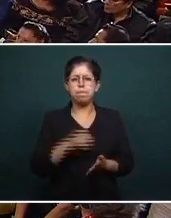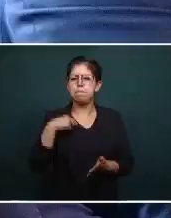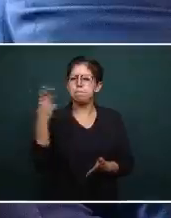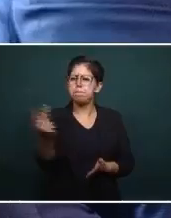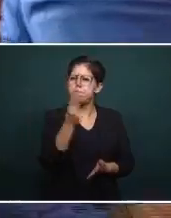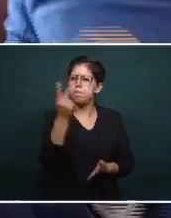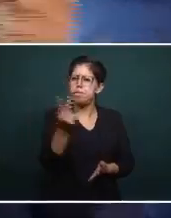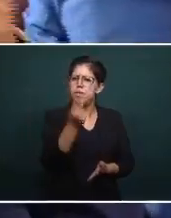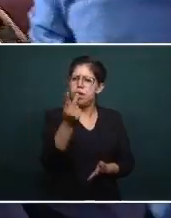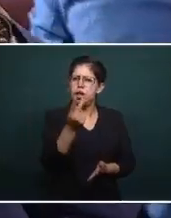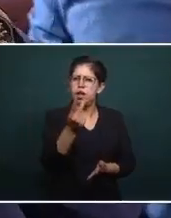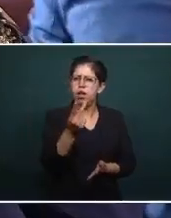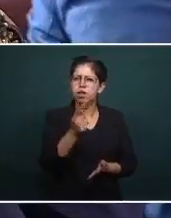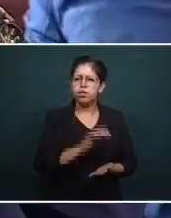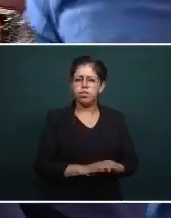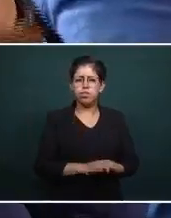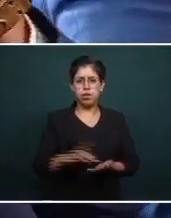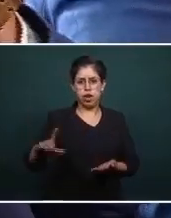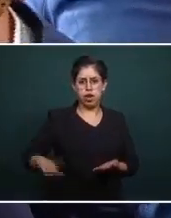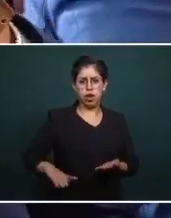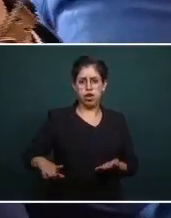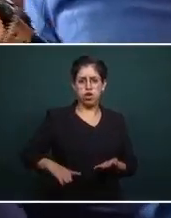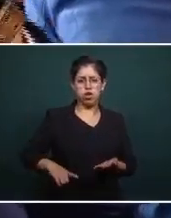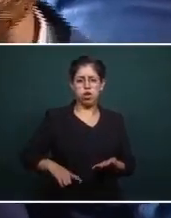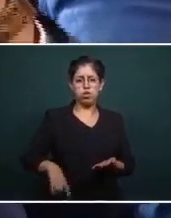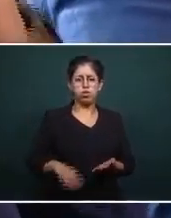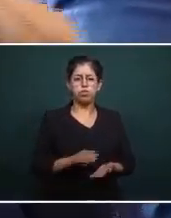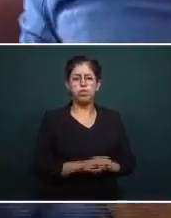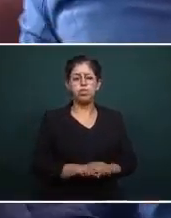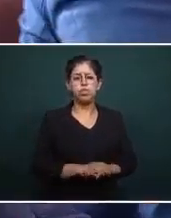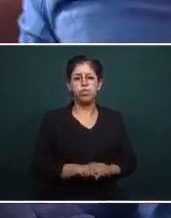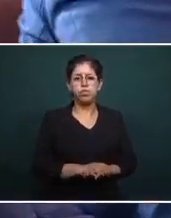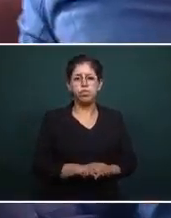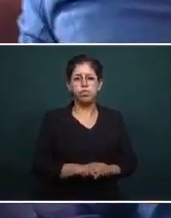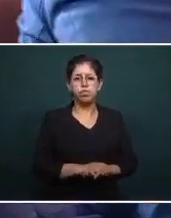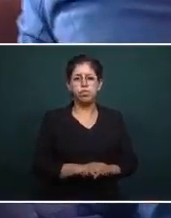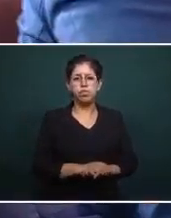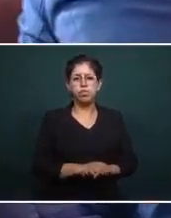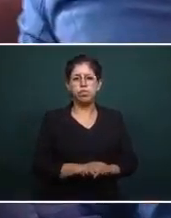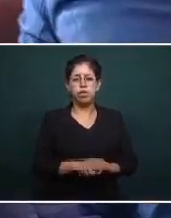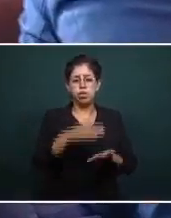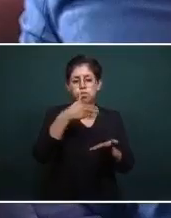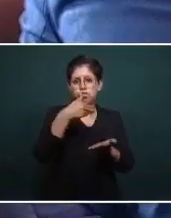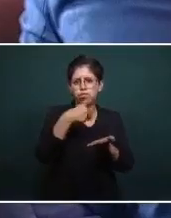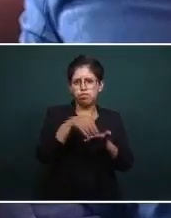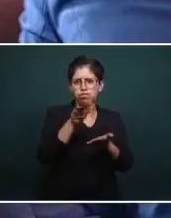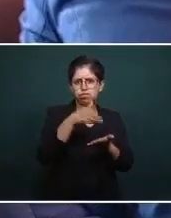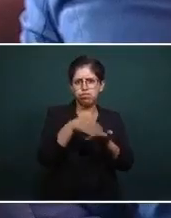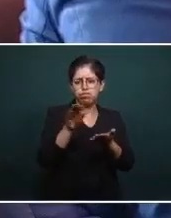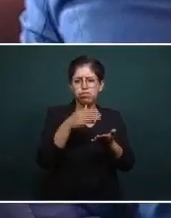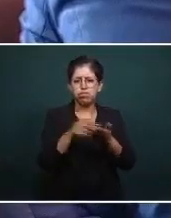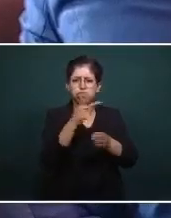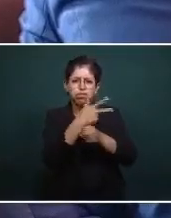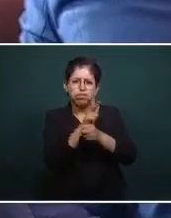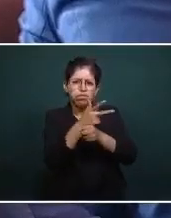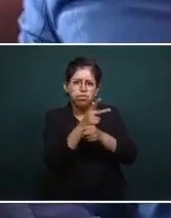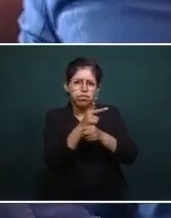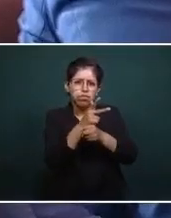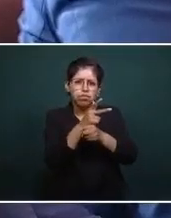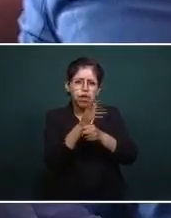de los recortes que ha tenido el gobierno, su gobierno, a producciones cinematográficas y sobre todo a los apoyos del cine